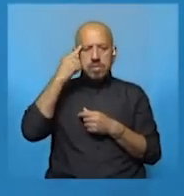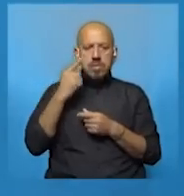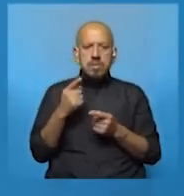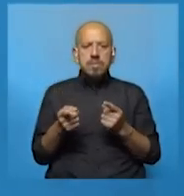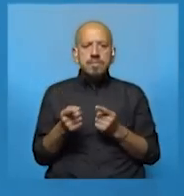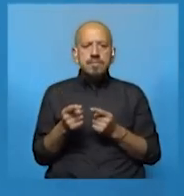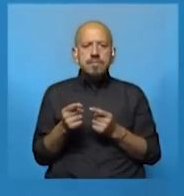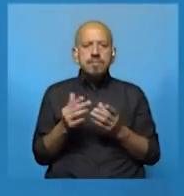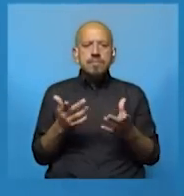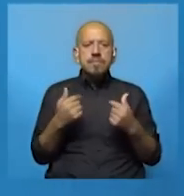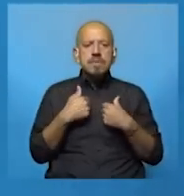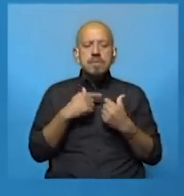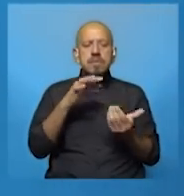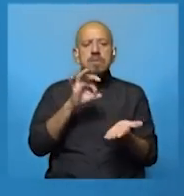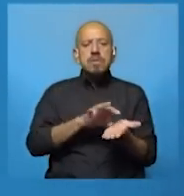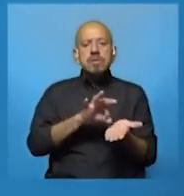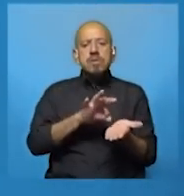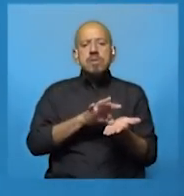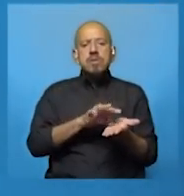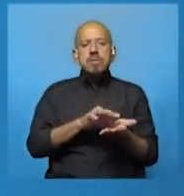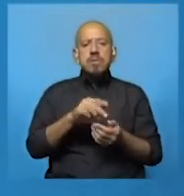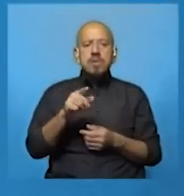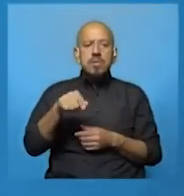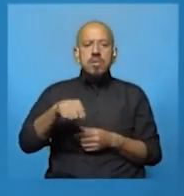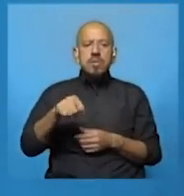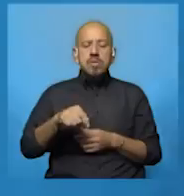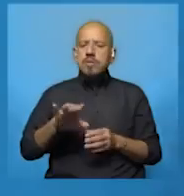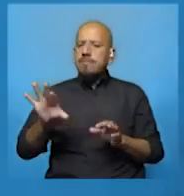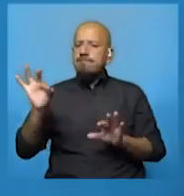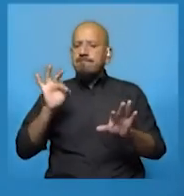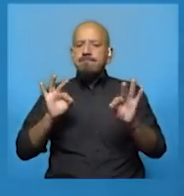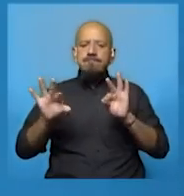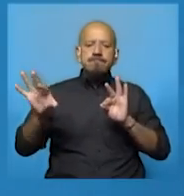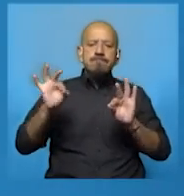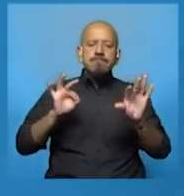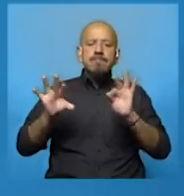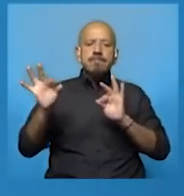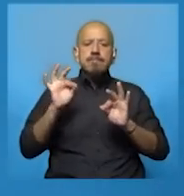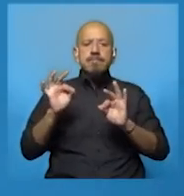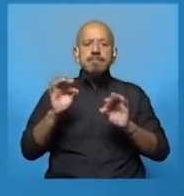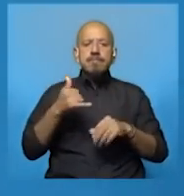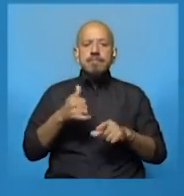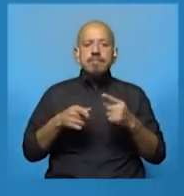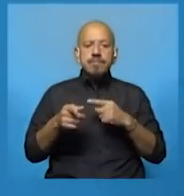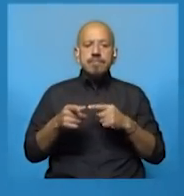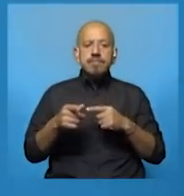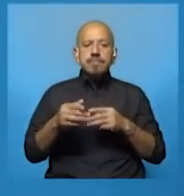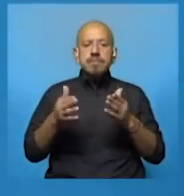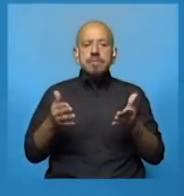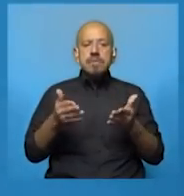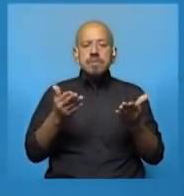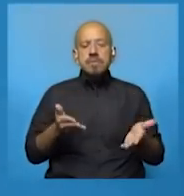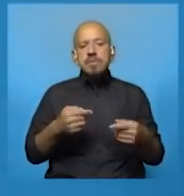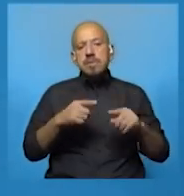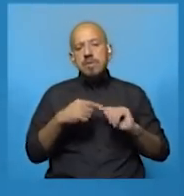de que nuestro sistema judicial evidentemente es selectivo y tiene como grandes clientes a las personas sobre todo la clase